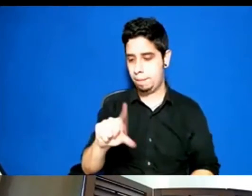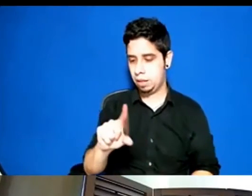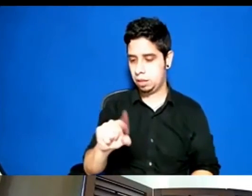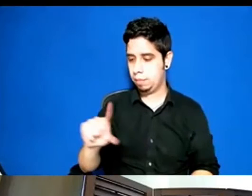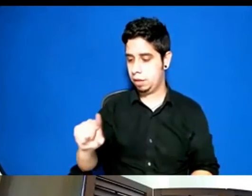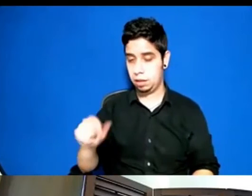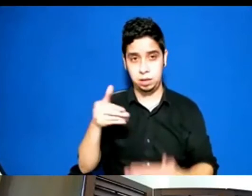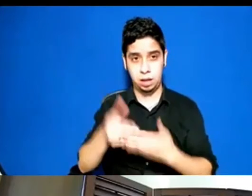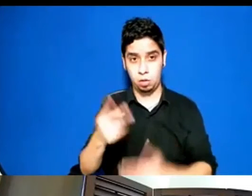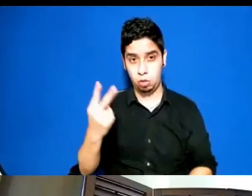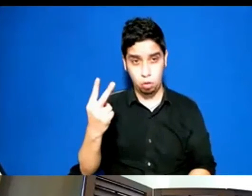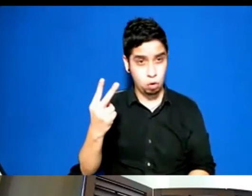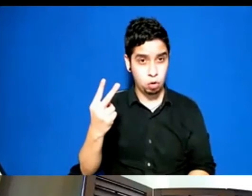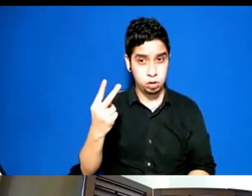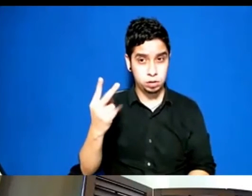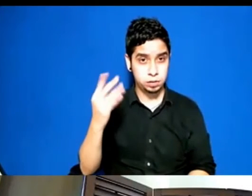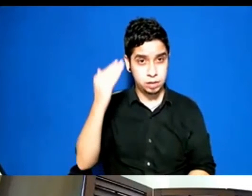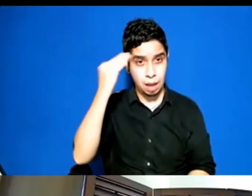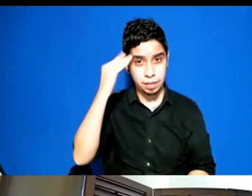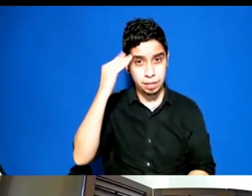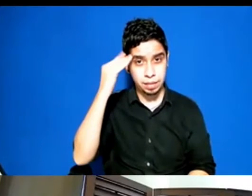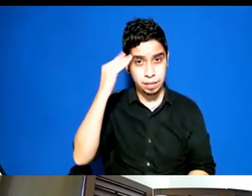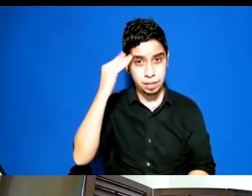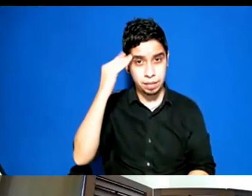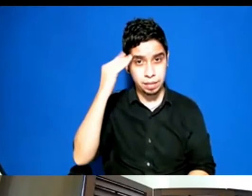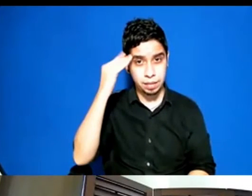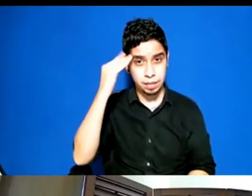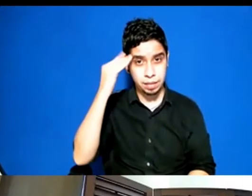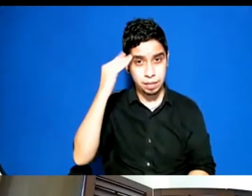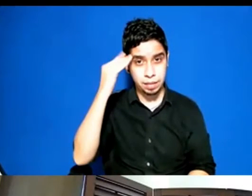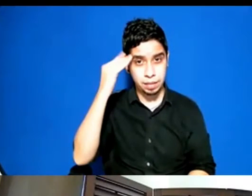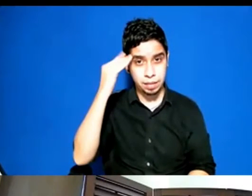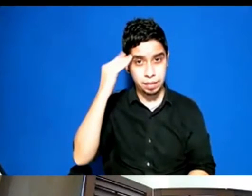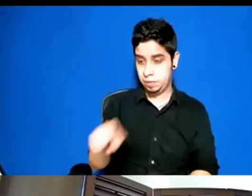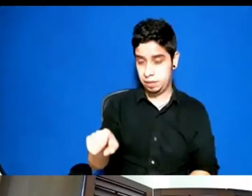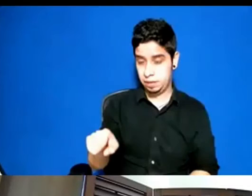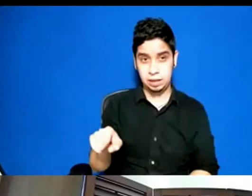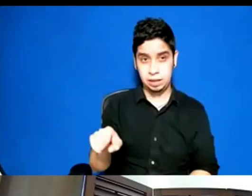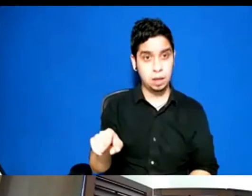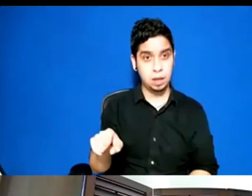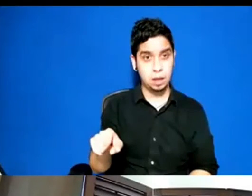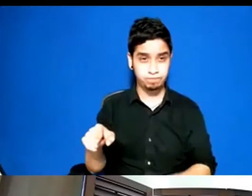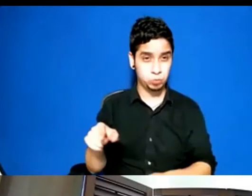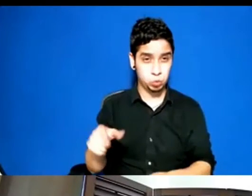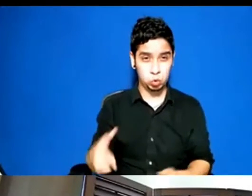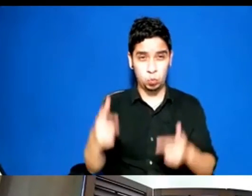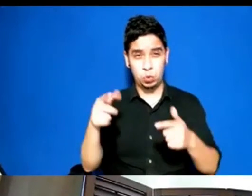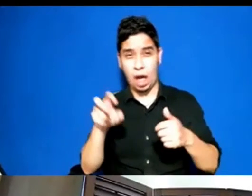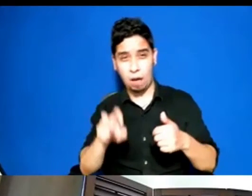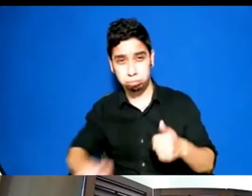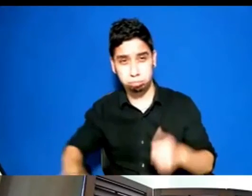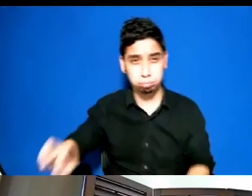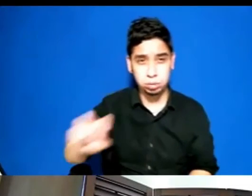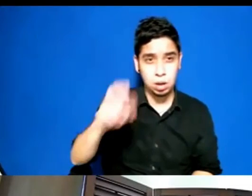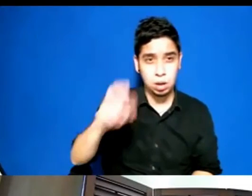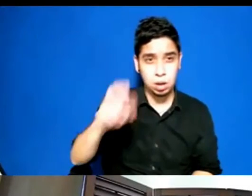llegaron dos del 2017, y las amenazas que ellas tienen que pasar, porque nosotros somos